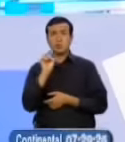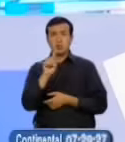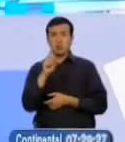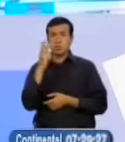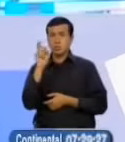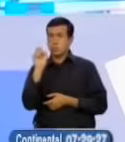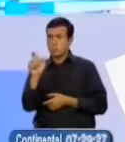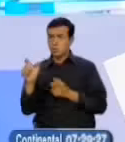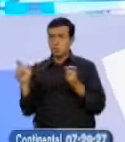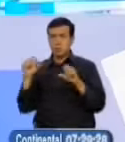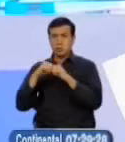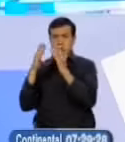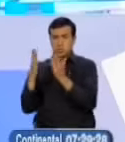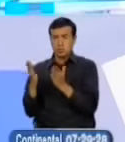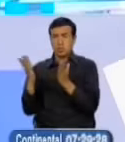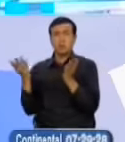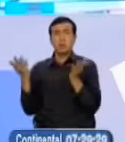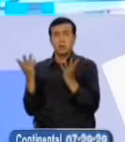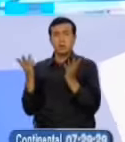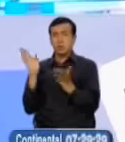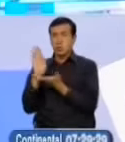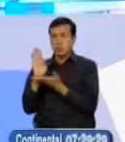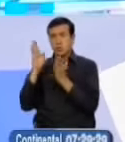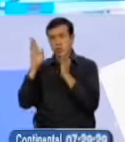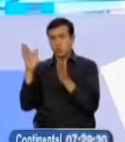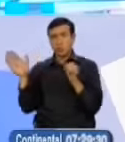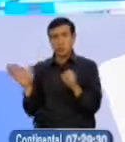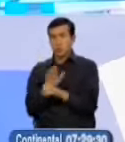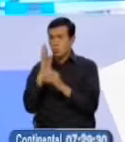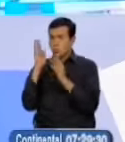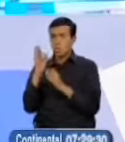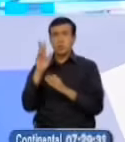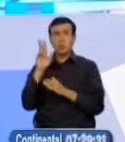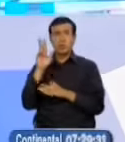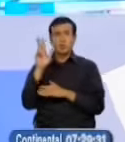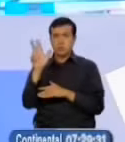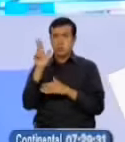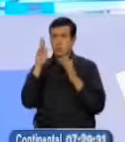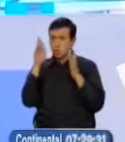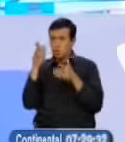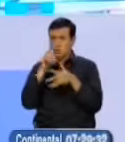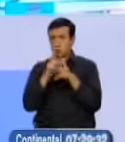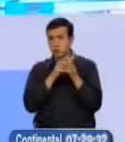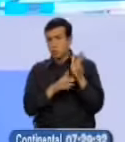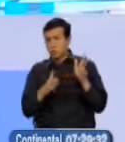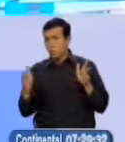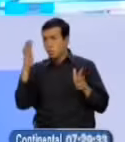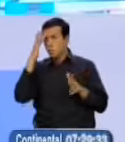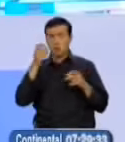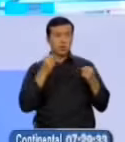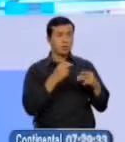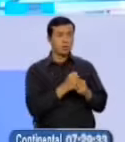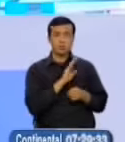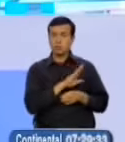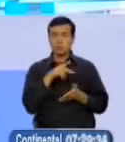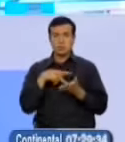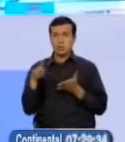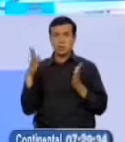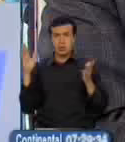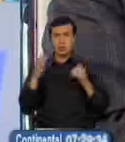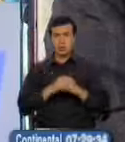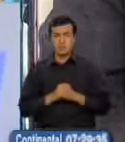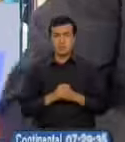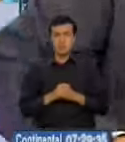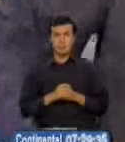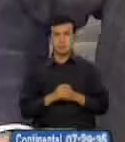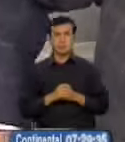mil afiliados que tuvo que asumir el IES en atención total en los tres estados de atención del paciente porque las medicinas prepagadas no pudieron cubrir. ¿Cuánto va a